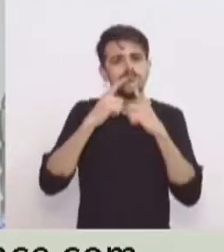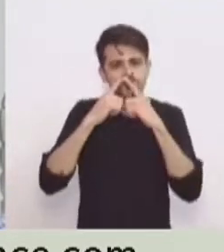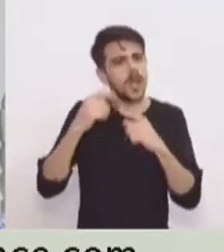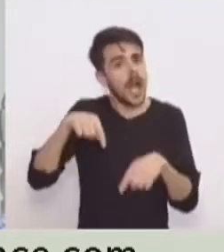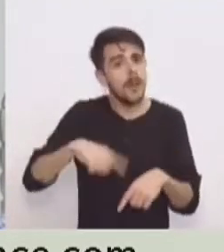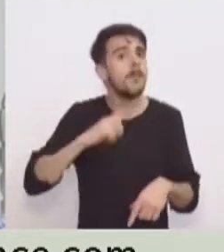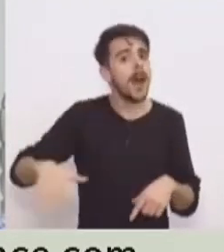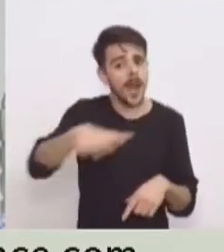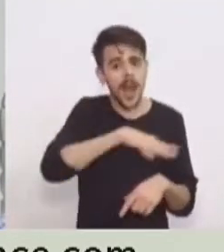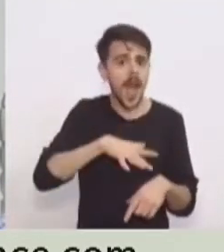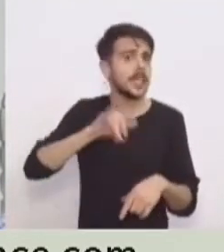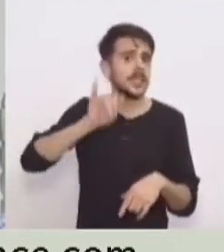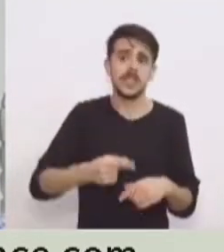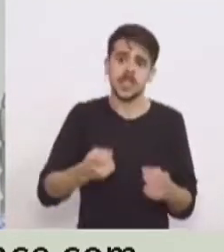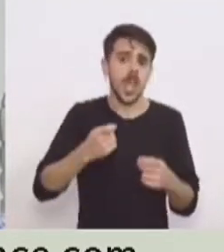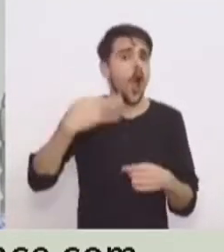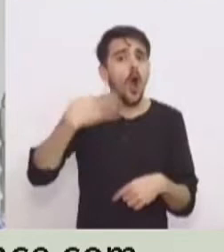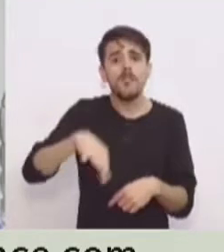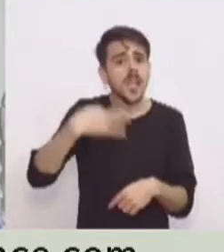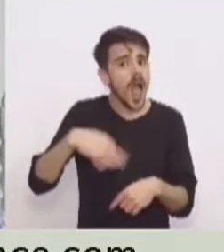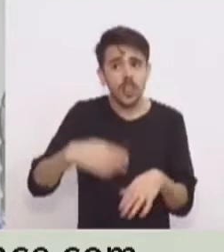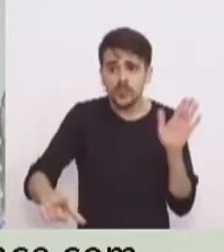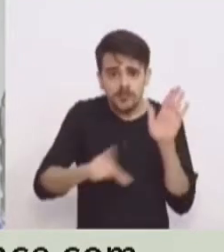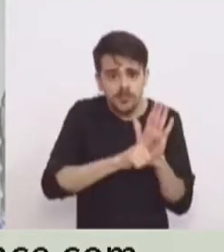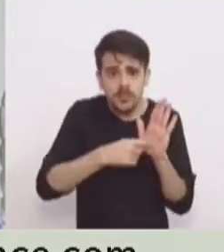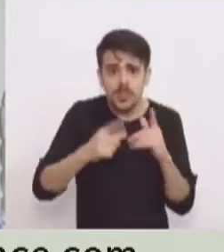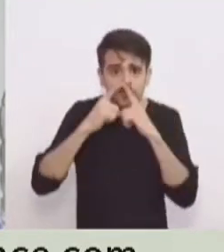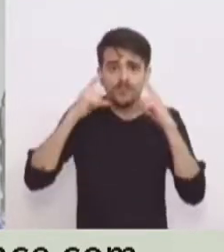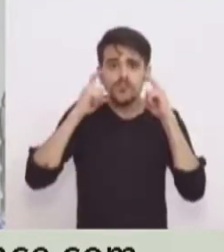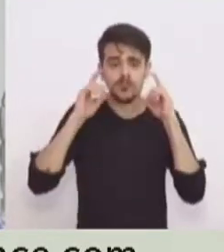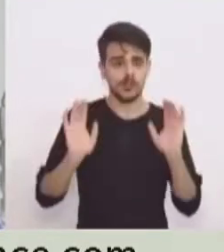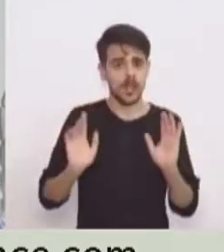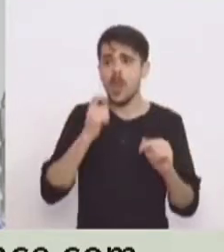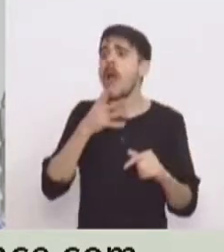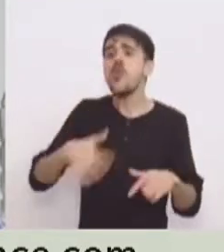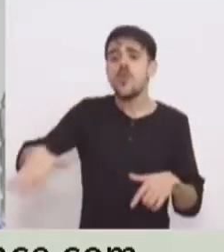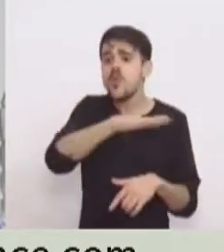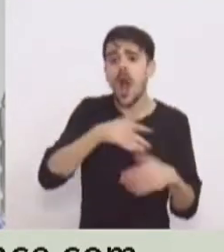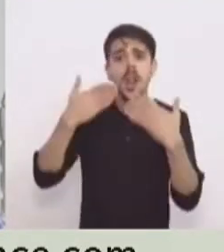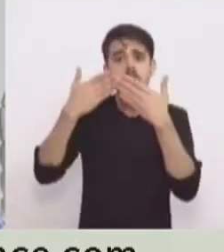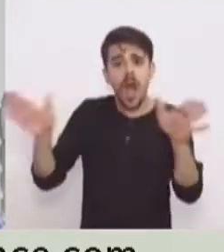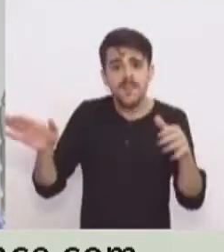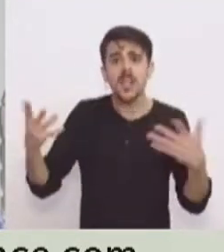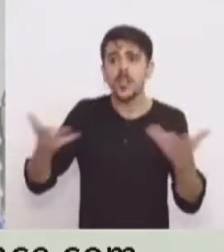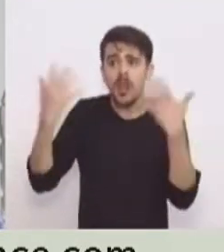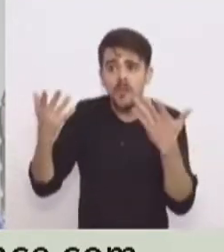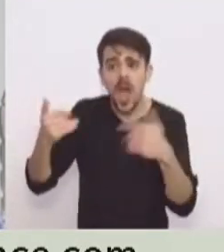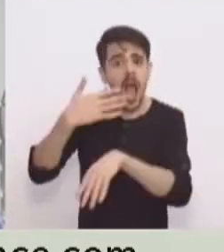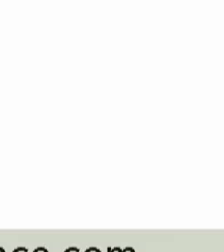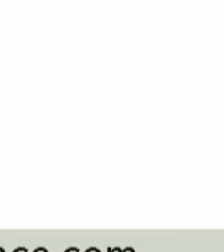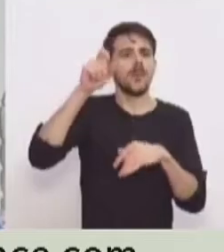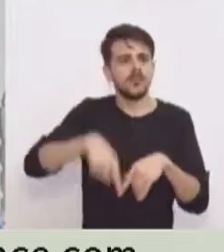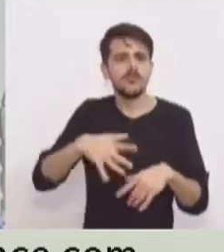obligatoria el tapabocas. Aquí en la ciudad de Paraná es obligatorio, tanto en los lugares cerrados como en los lugares abiertos, usar